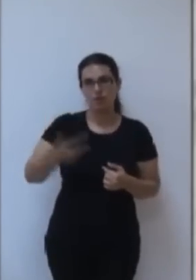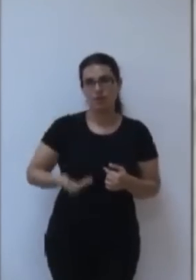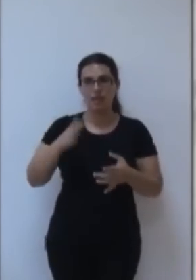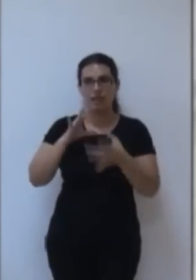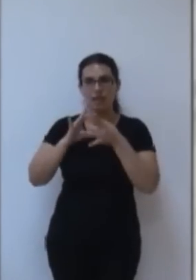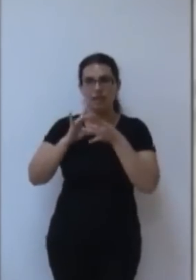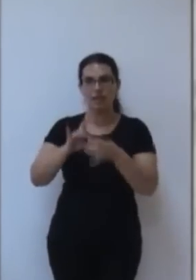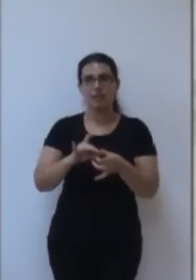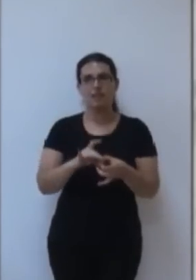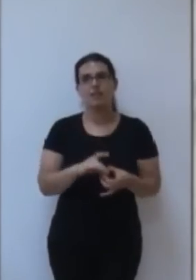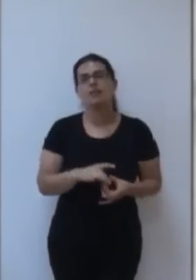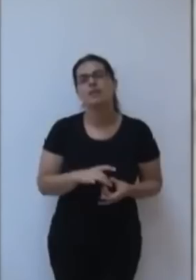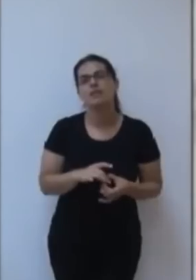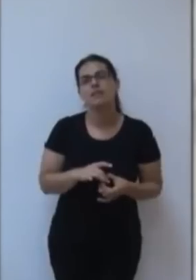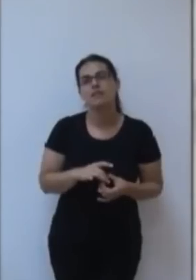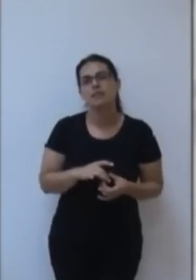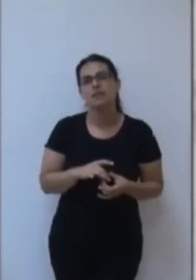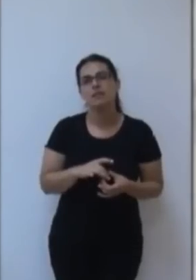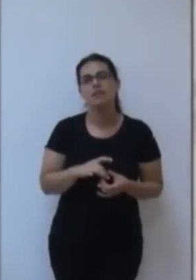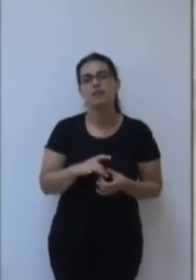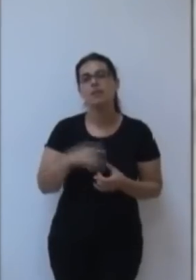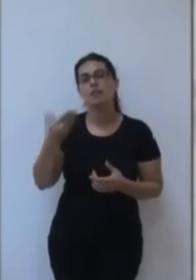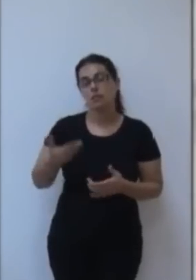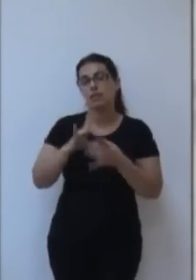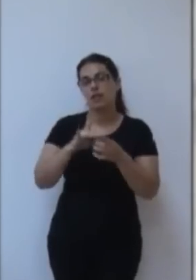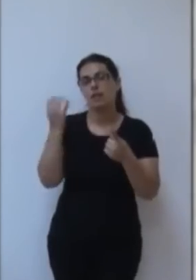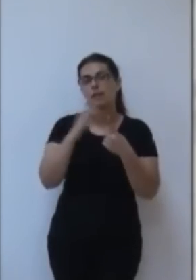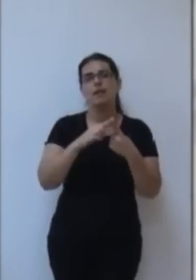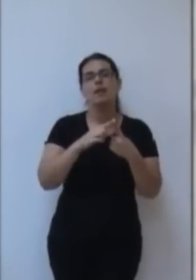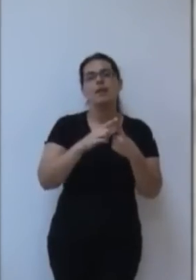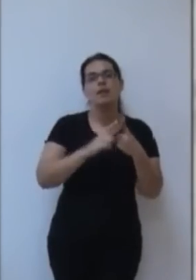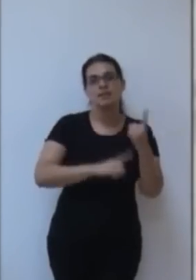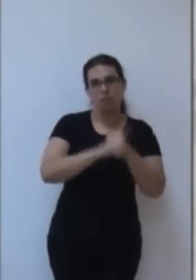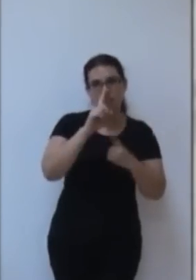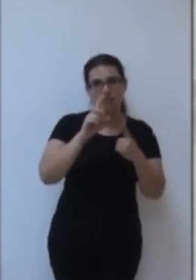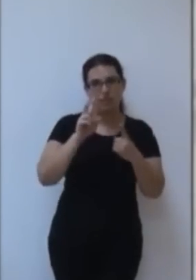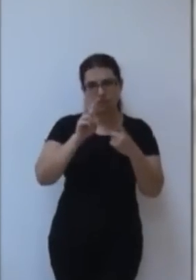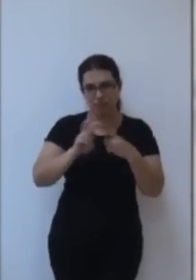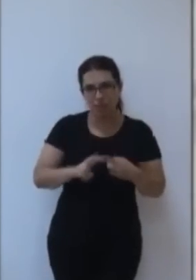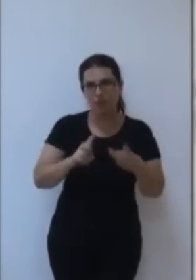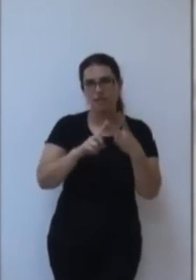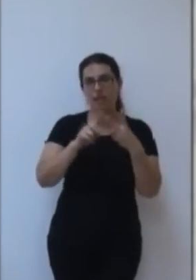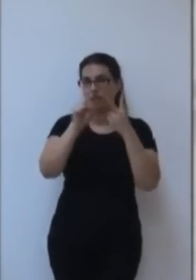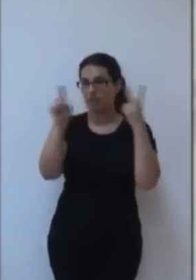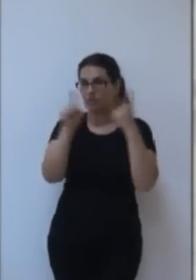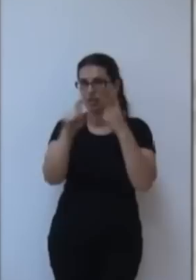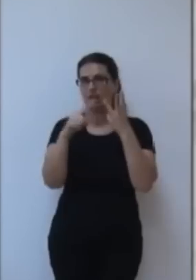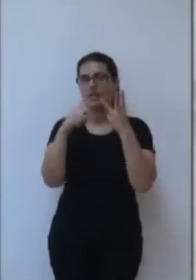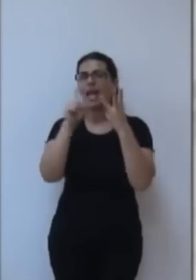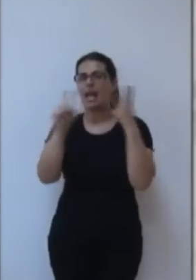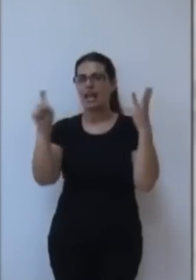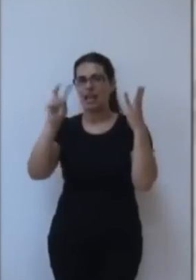no sé si me dice así, sí. Que sea la parte de desarrolladores o investigadores, la parte empresarial y la parte de las